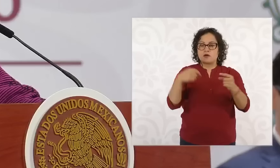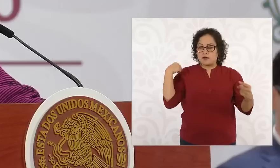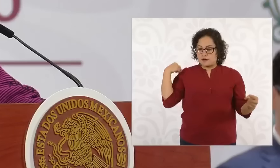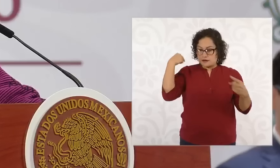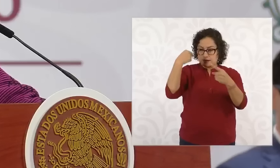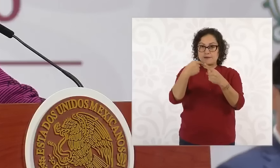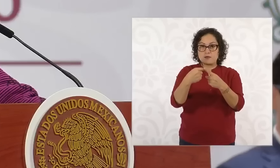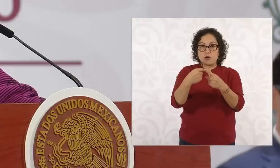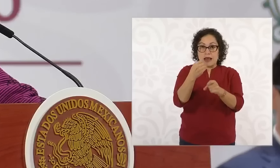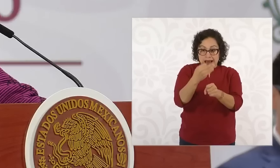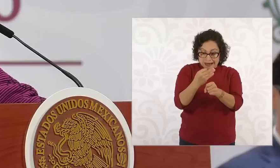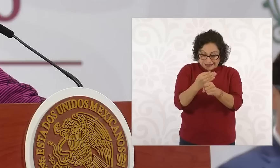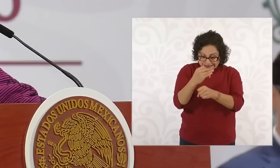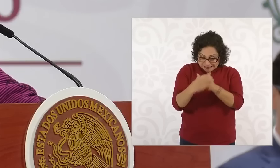año,